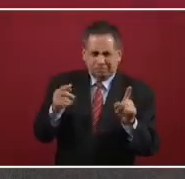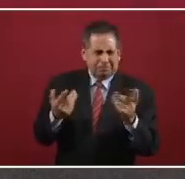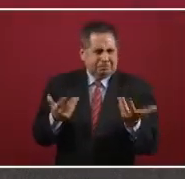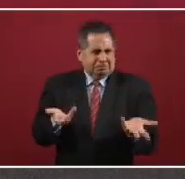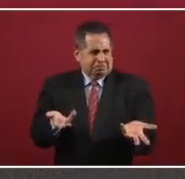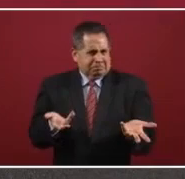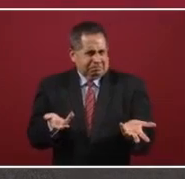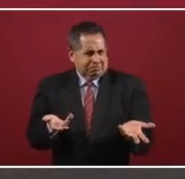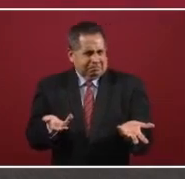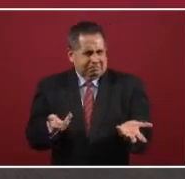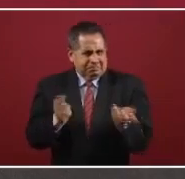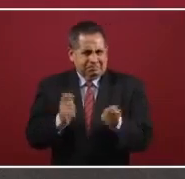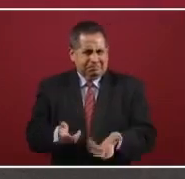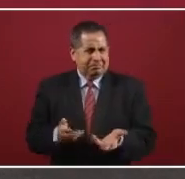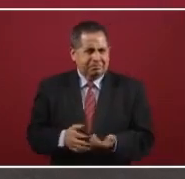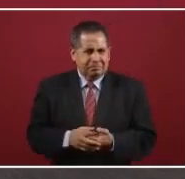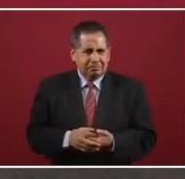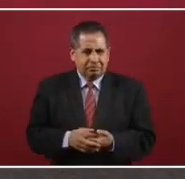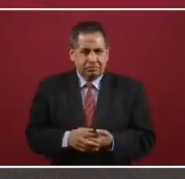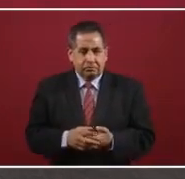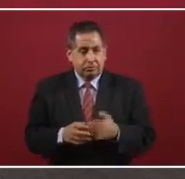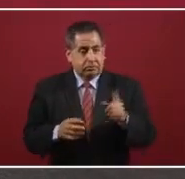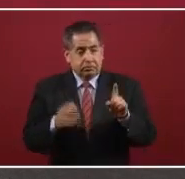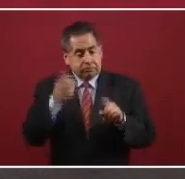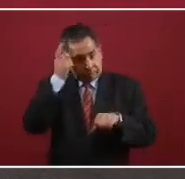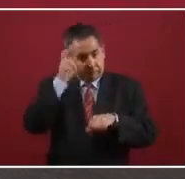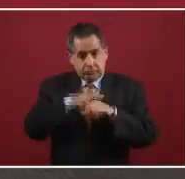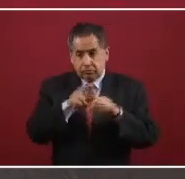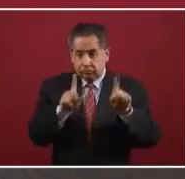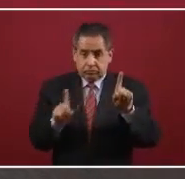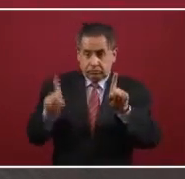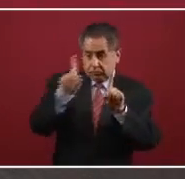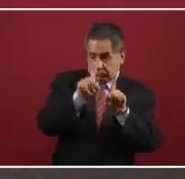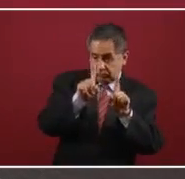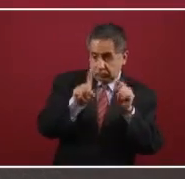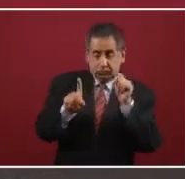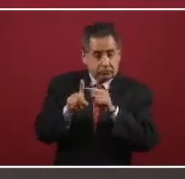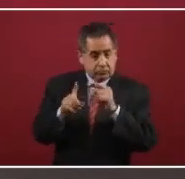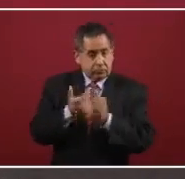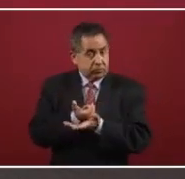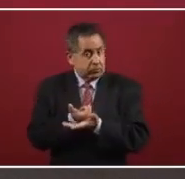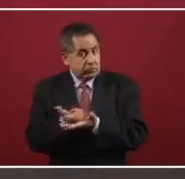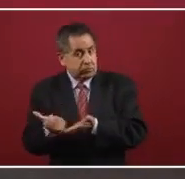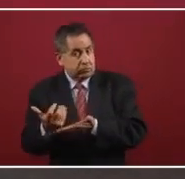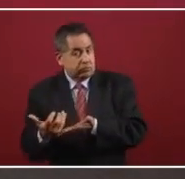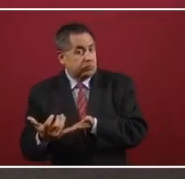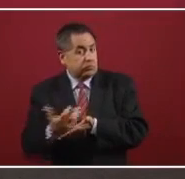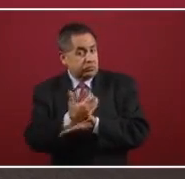resulta que los sueldos de estos directores adjuntos